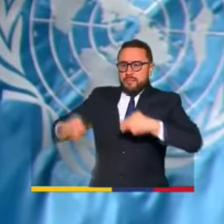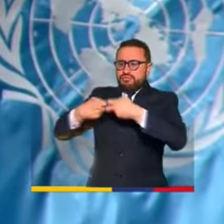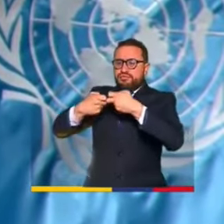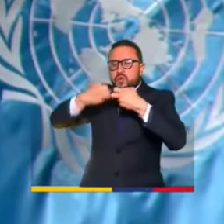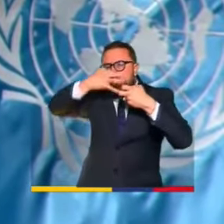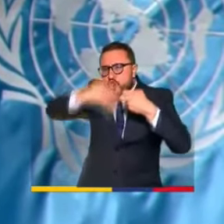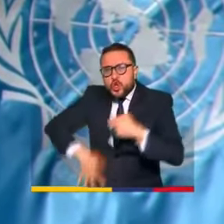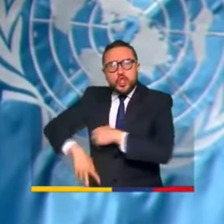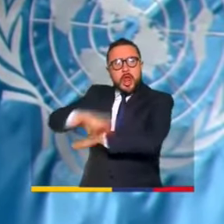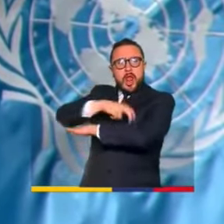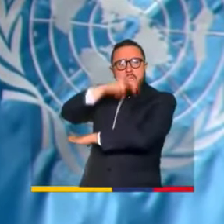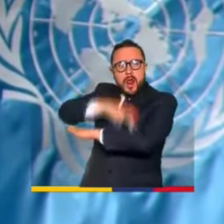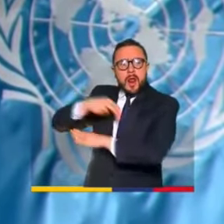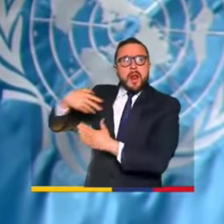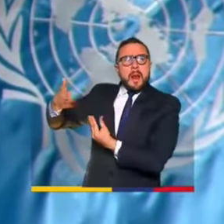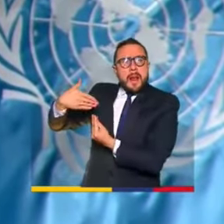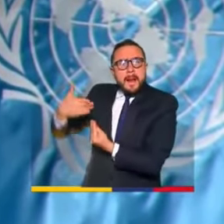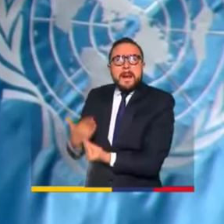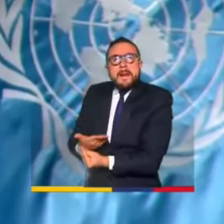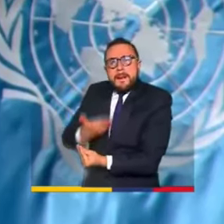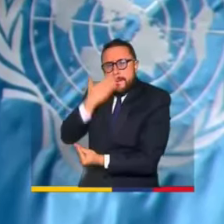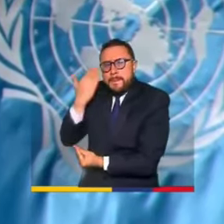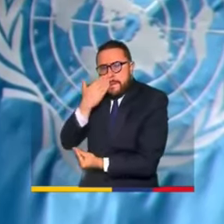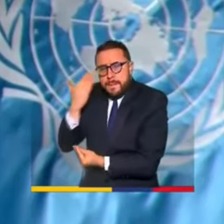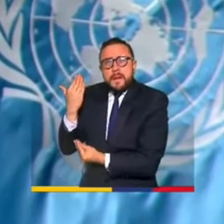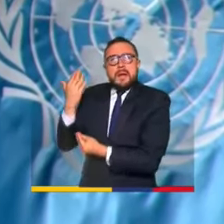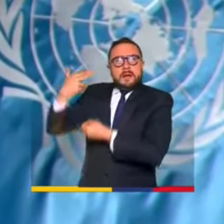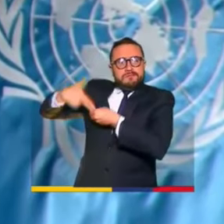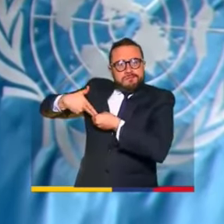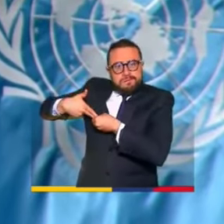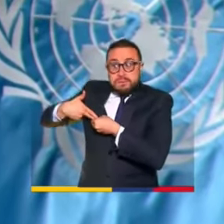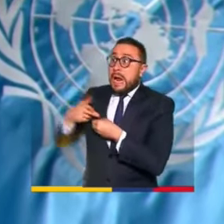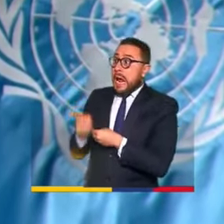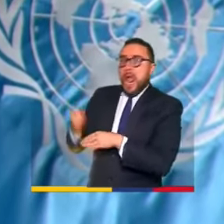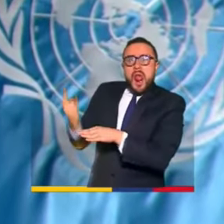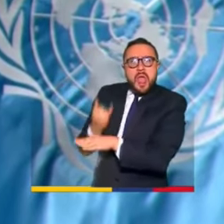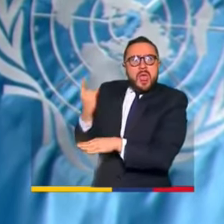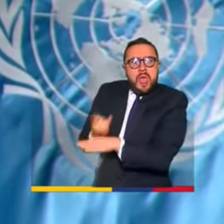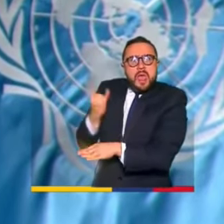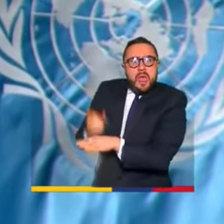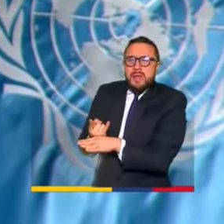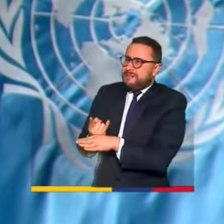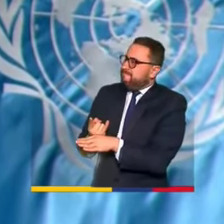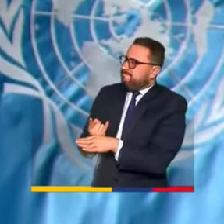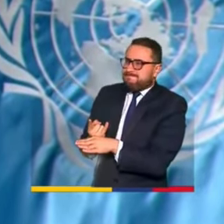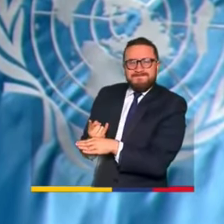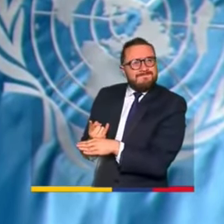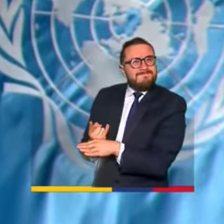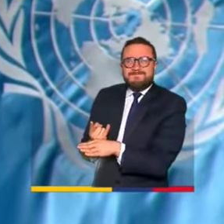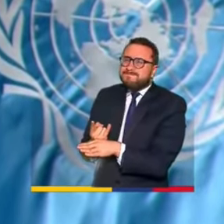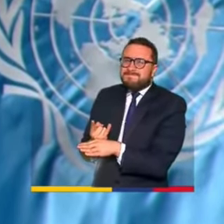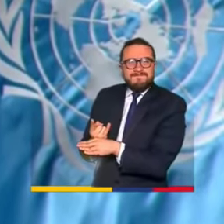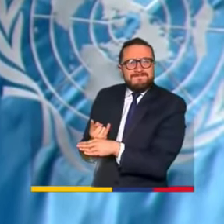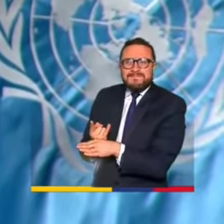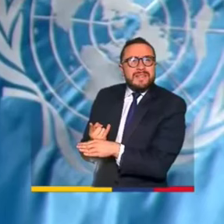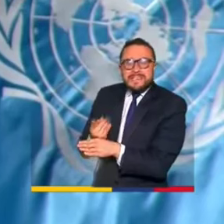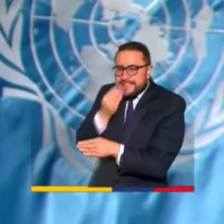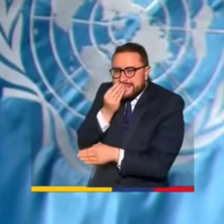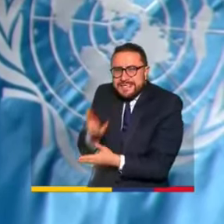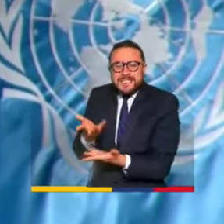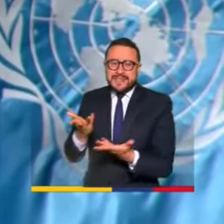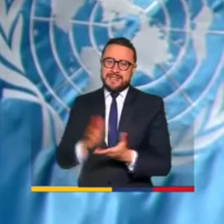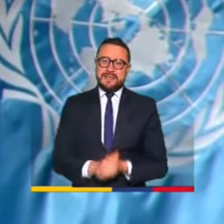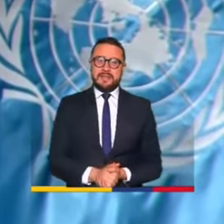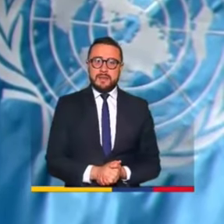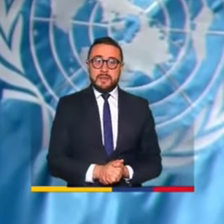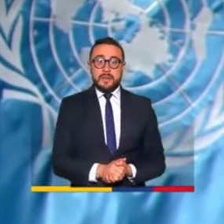fósiles como el carbón, el petróleo y el gas. Cuando la inteligencia